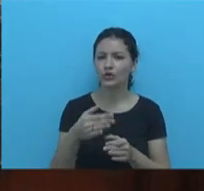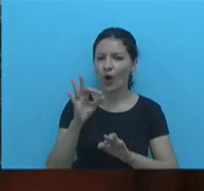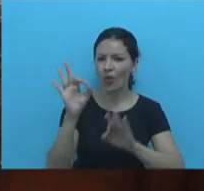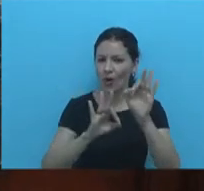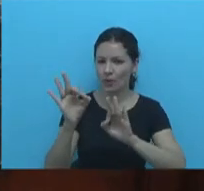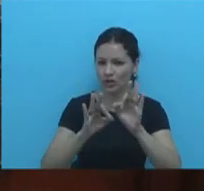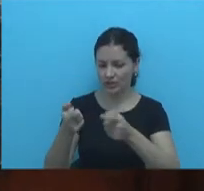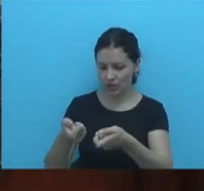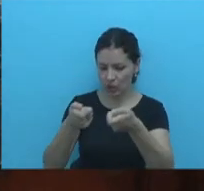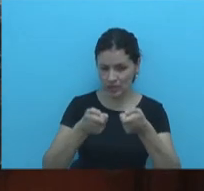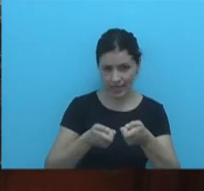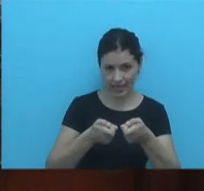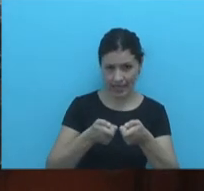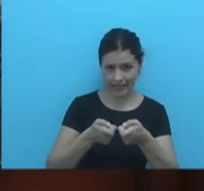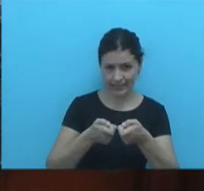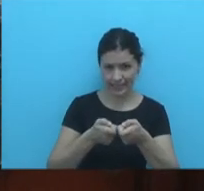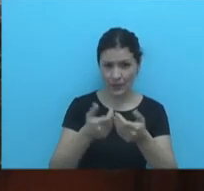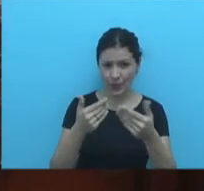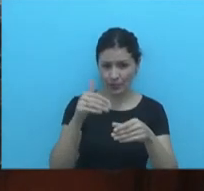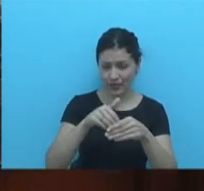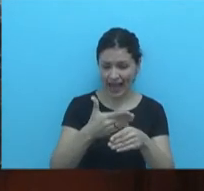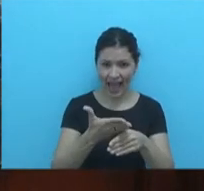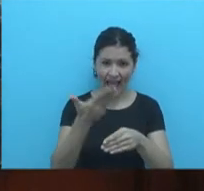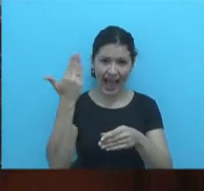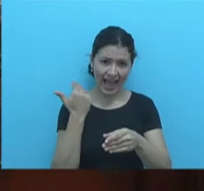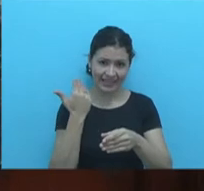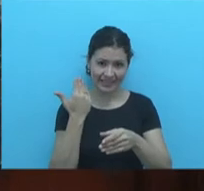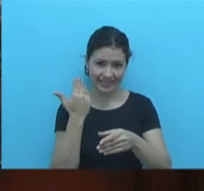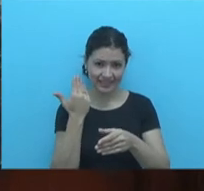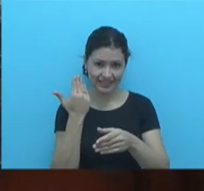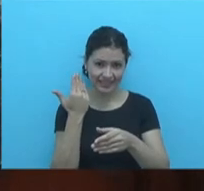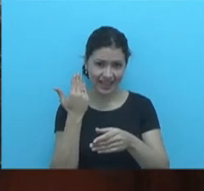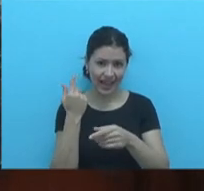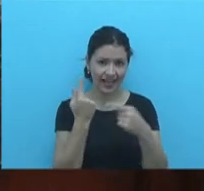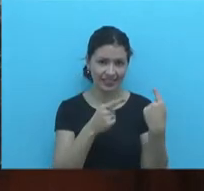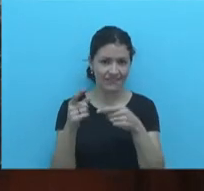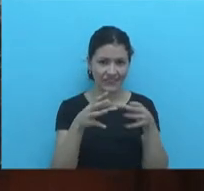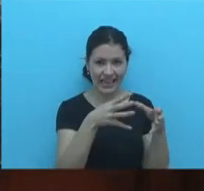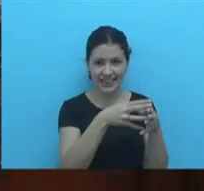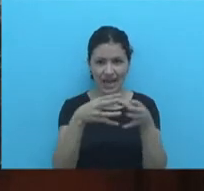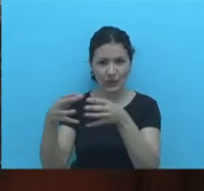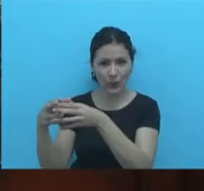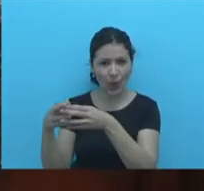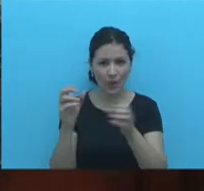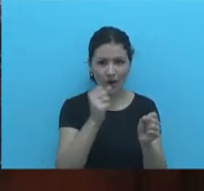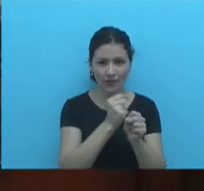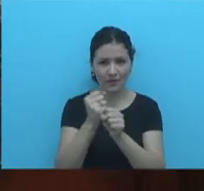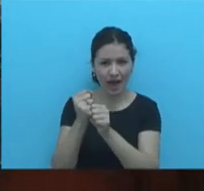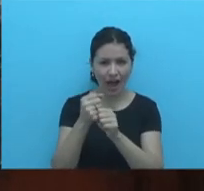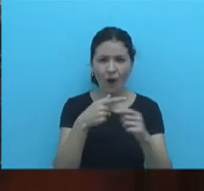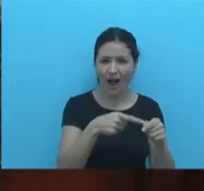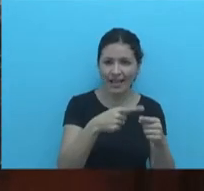ser votado ya han atravesado distintas comisiones donde se le da la discusión y a